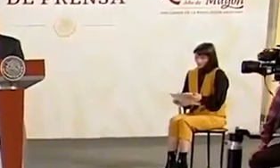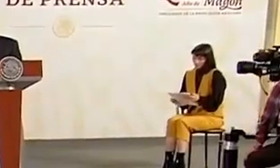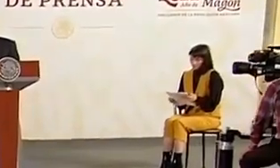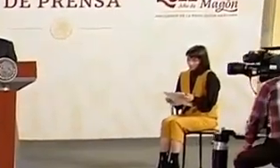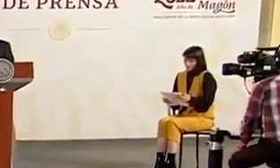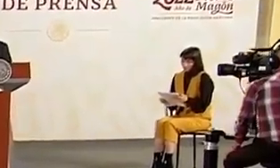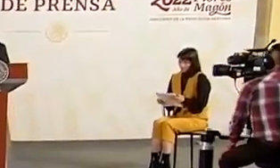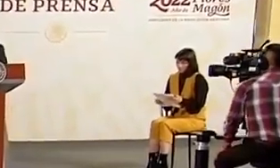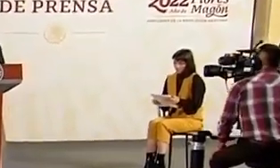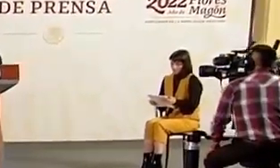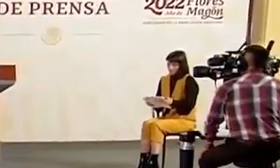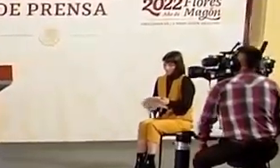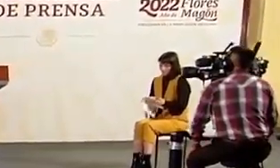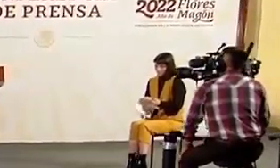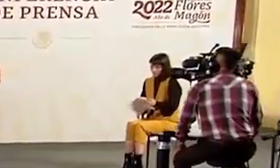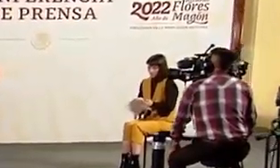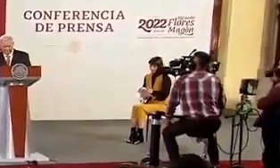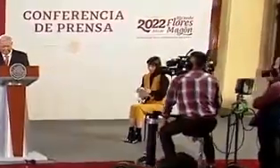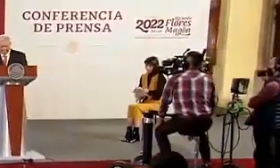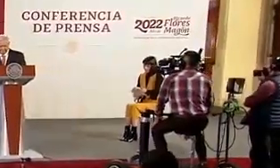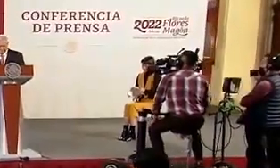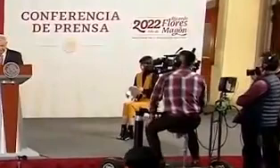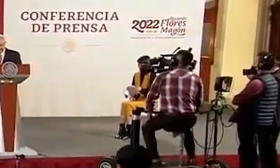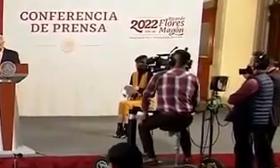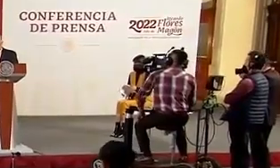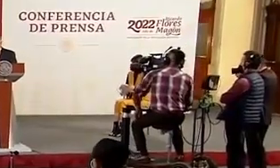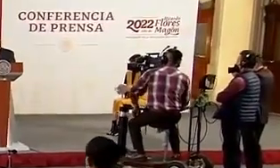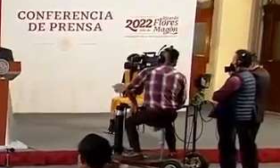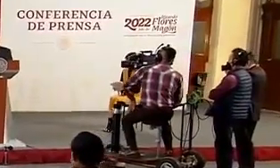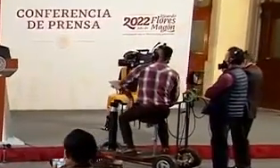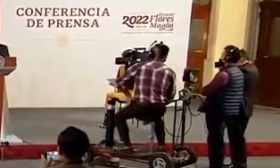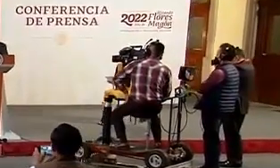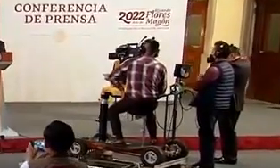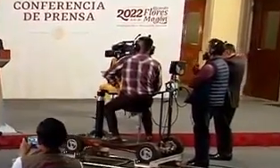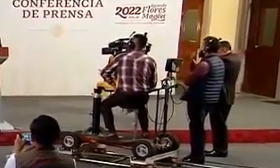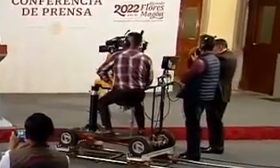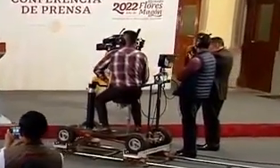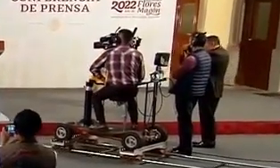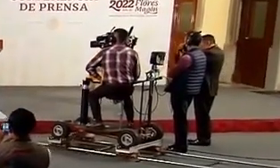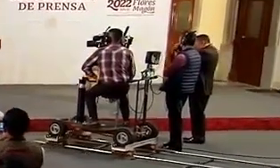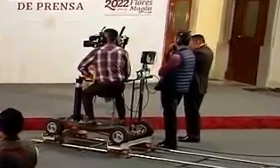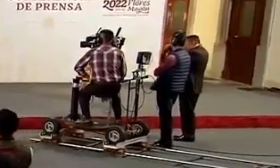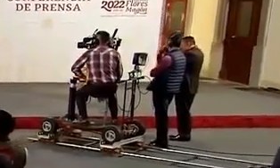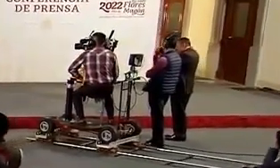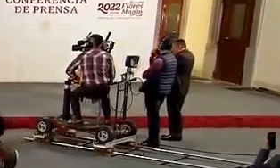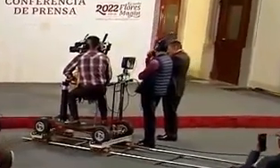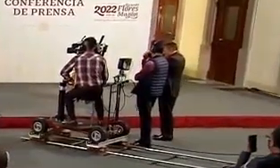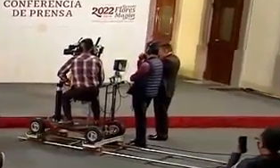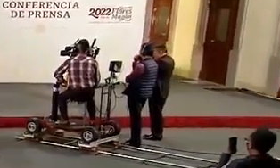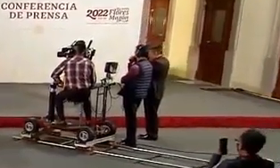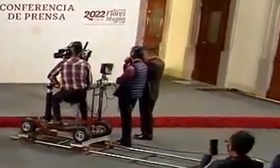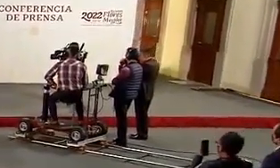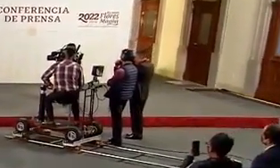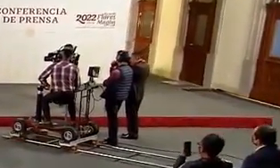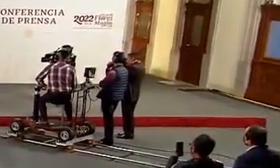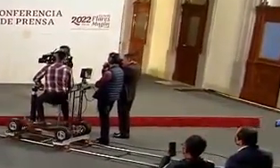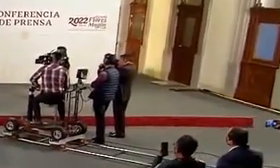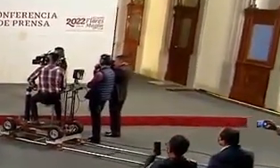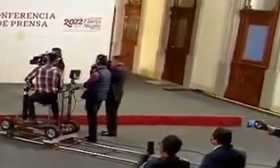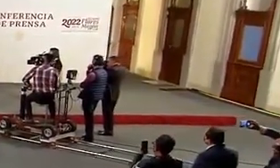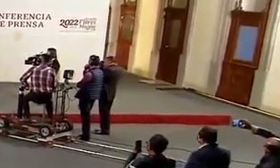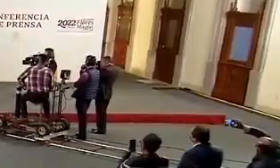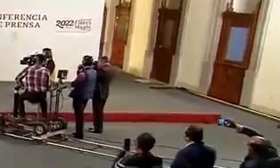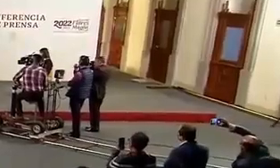esta interesante, interesantísima, interesantísima situación que utilizó